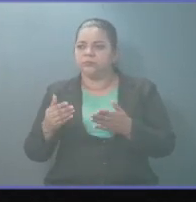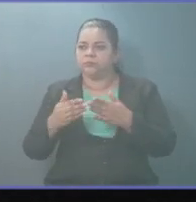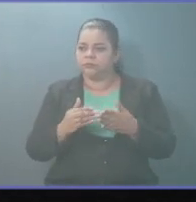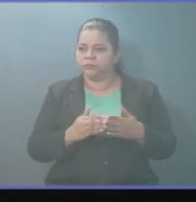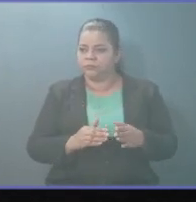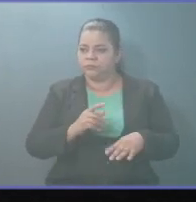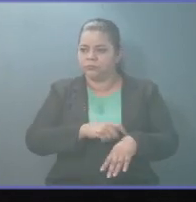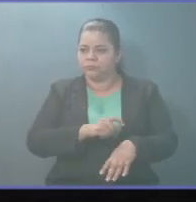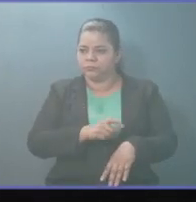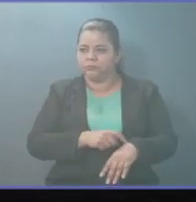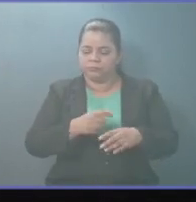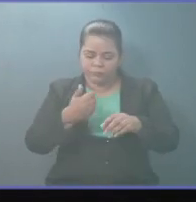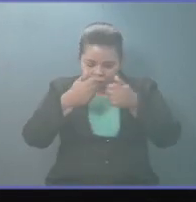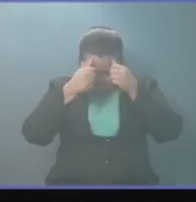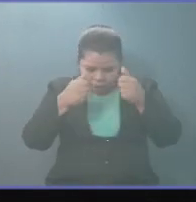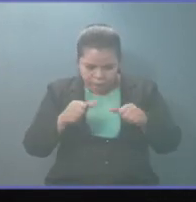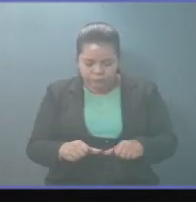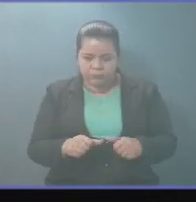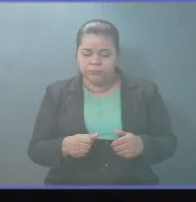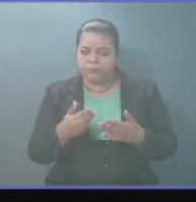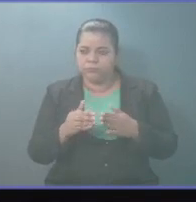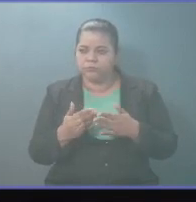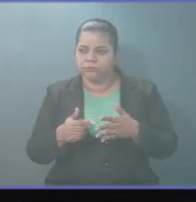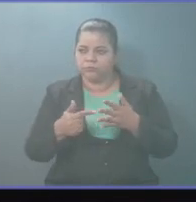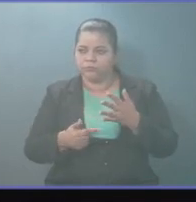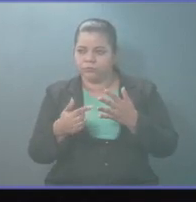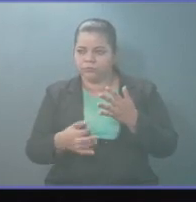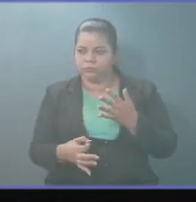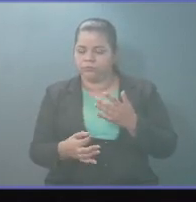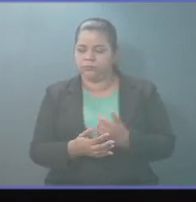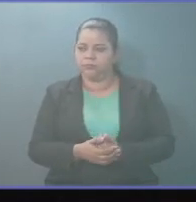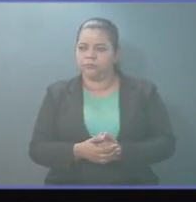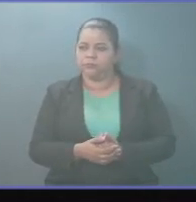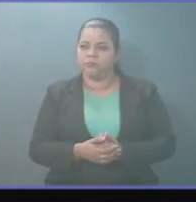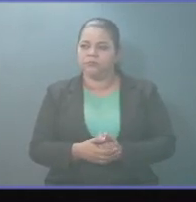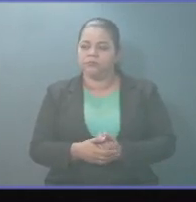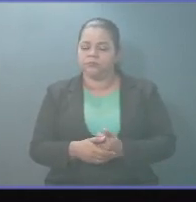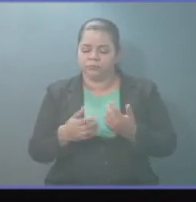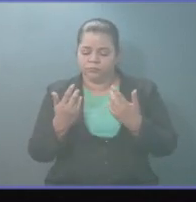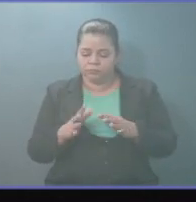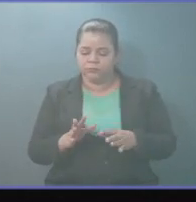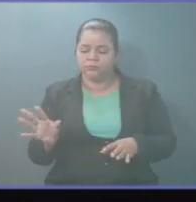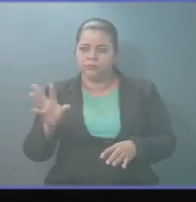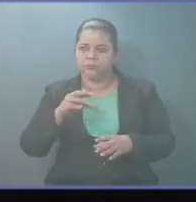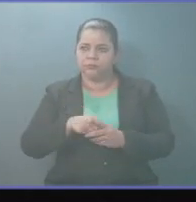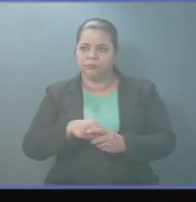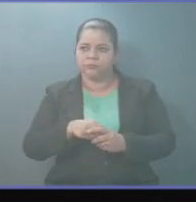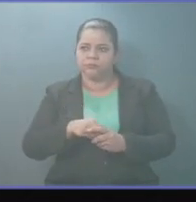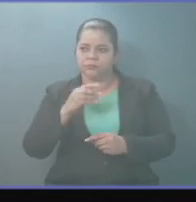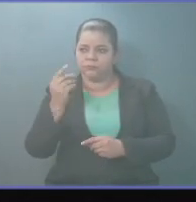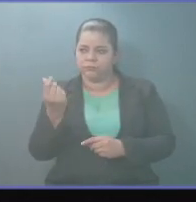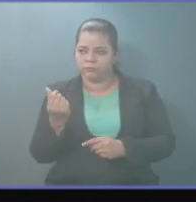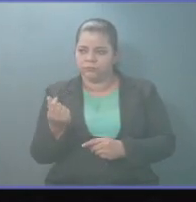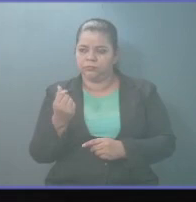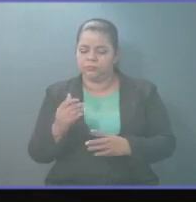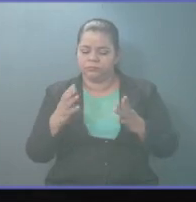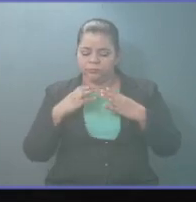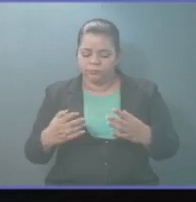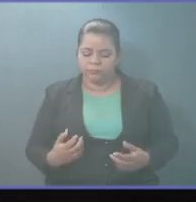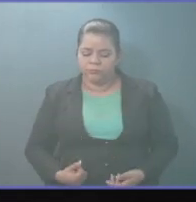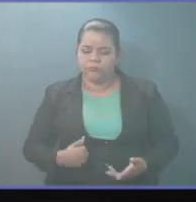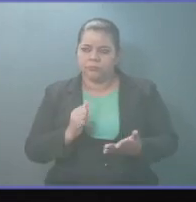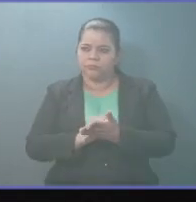estructuren y organizan bien con ese año que le hemos dado de de tiempo prudencial para la parte